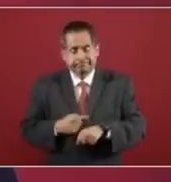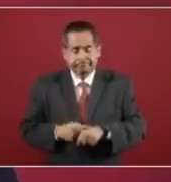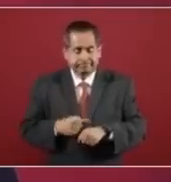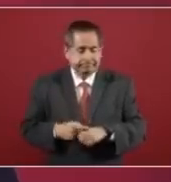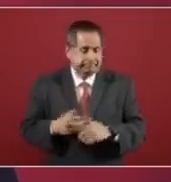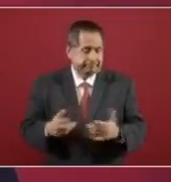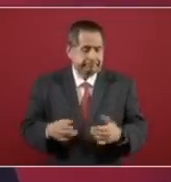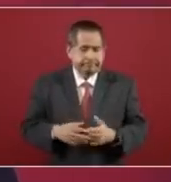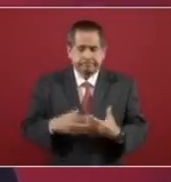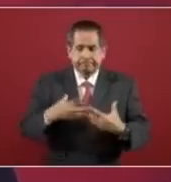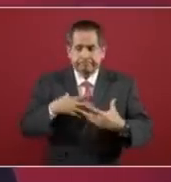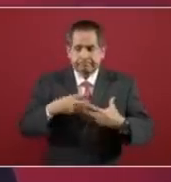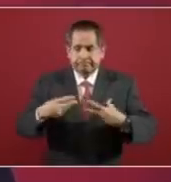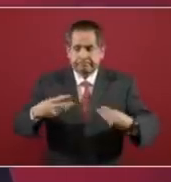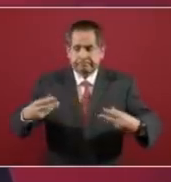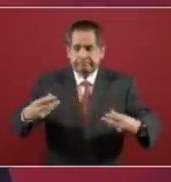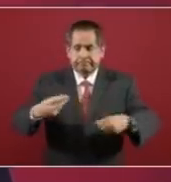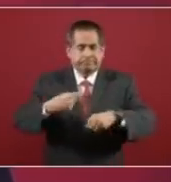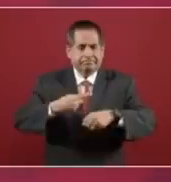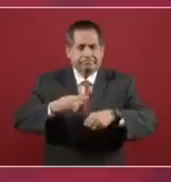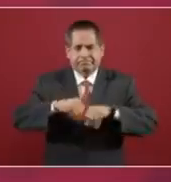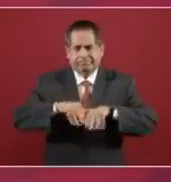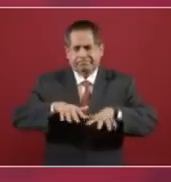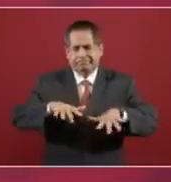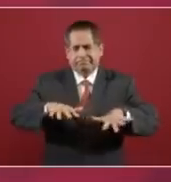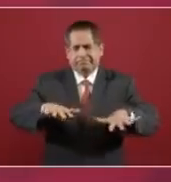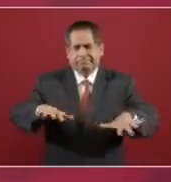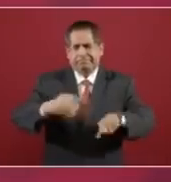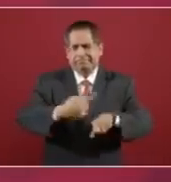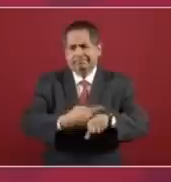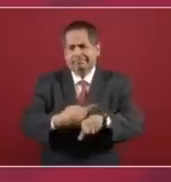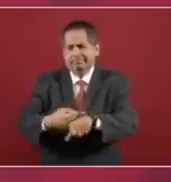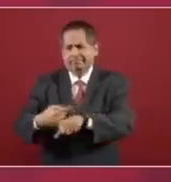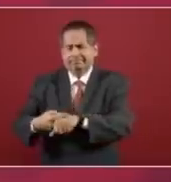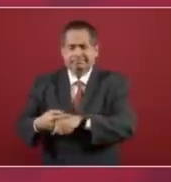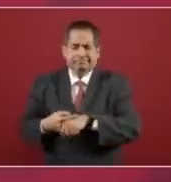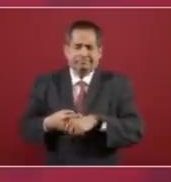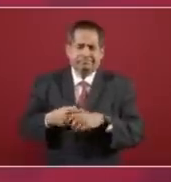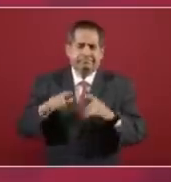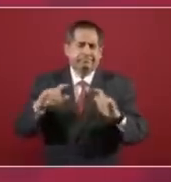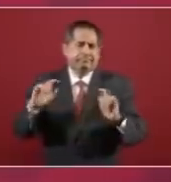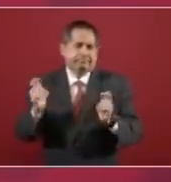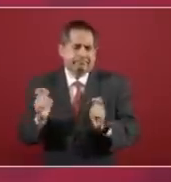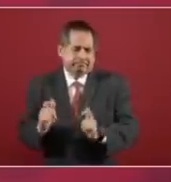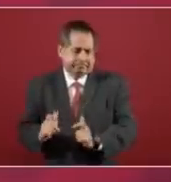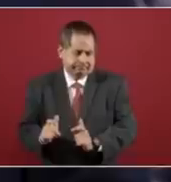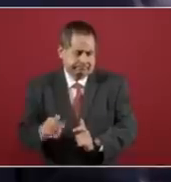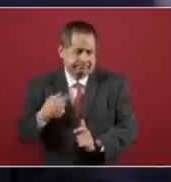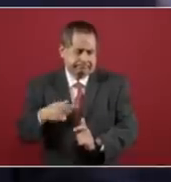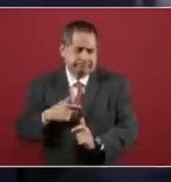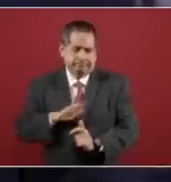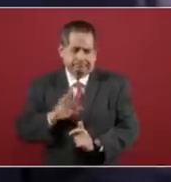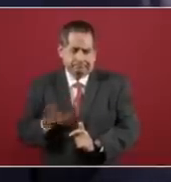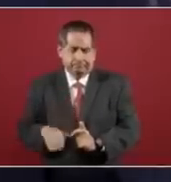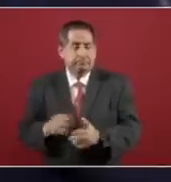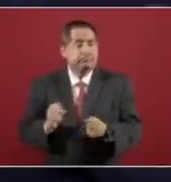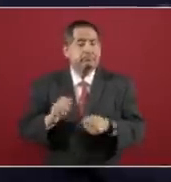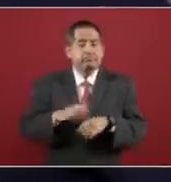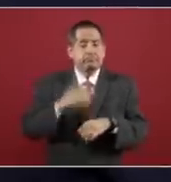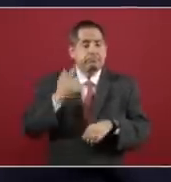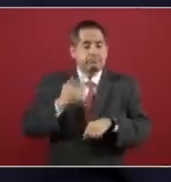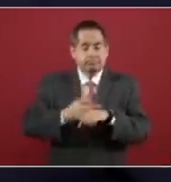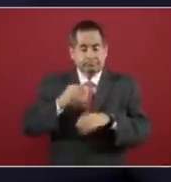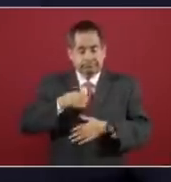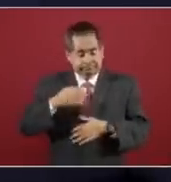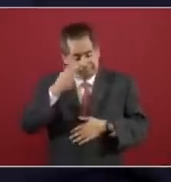que se convirtieron en epidemias que diezmaron la población porque eran enfermedades nuevas